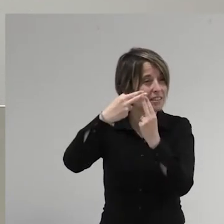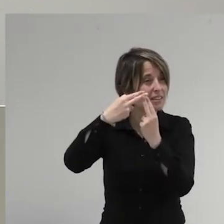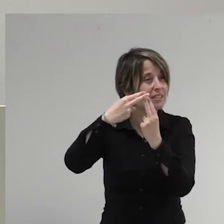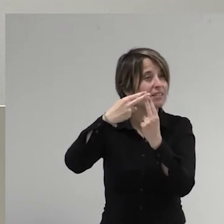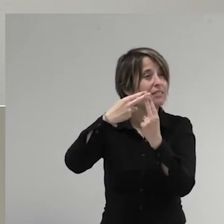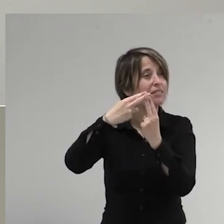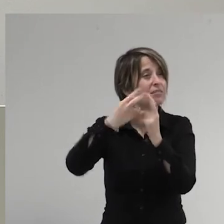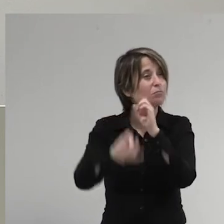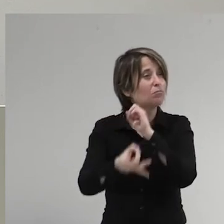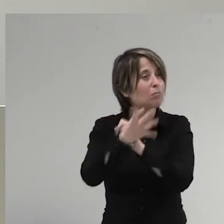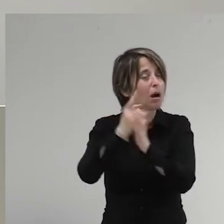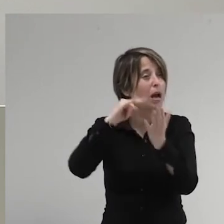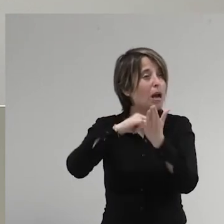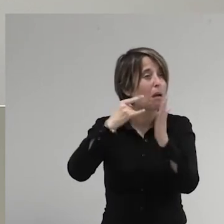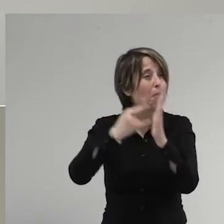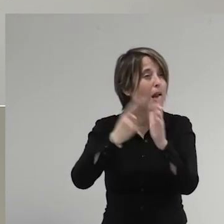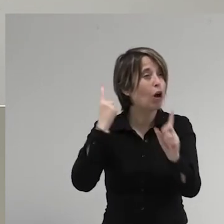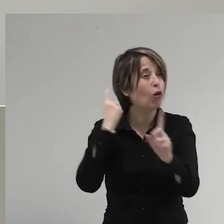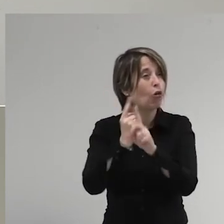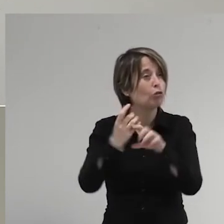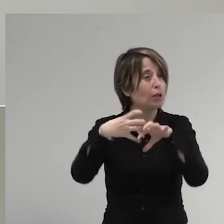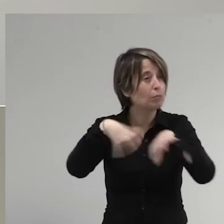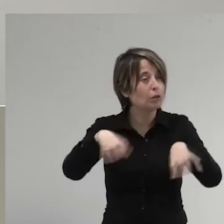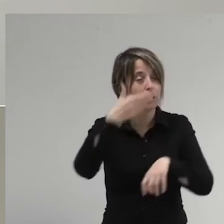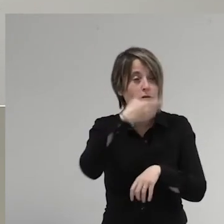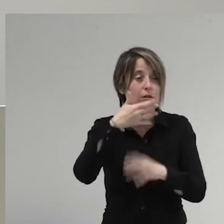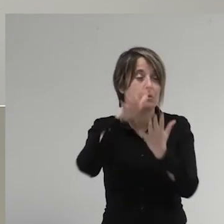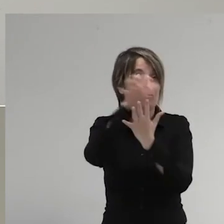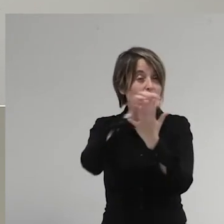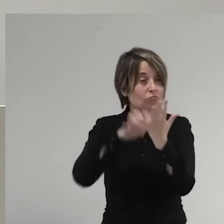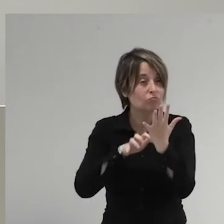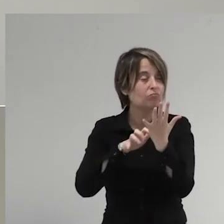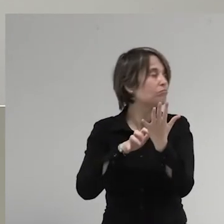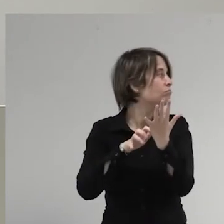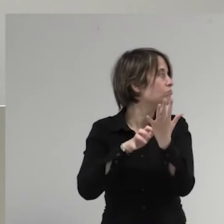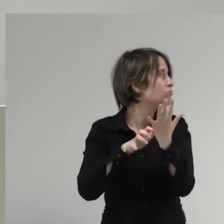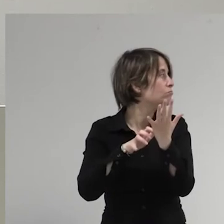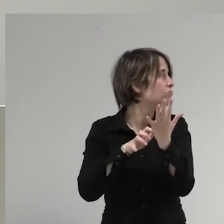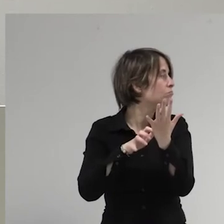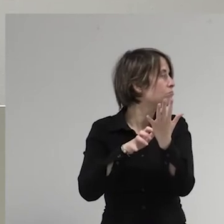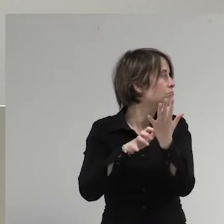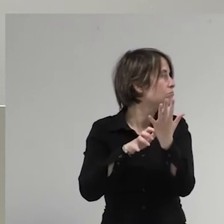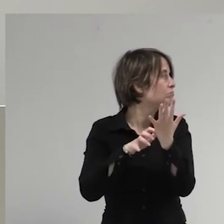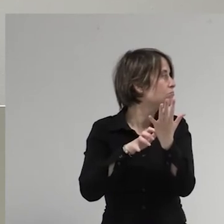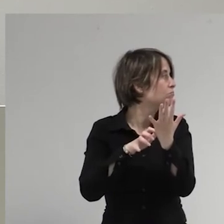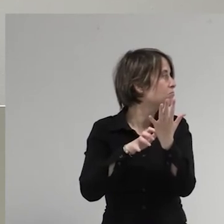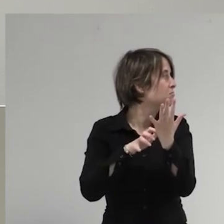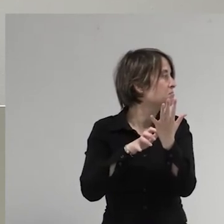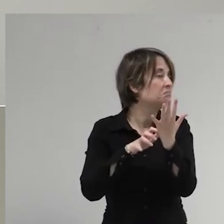hizo un plan de choque contra la segregación escolar, o sea, bueno, redactó un plan de choque contra la segregación escolar.